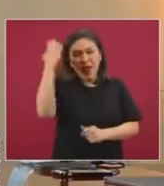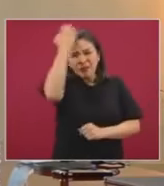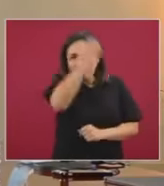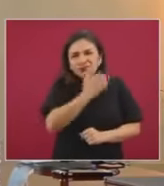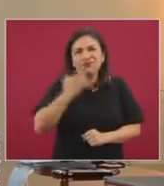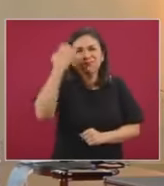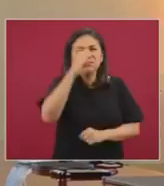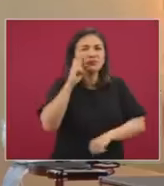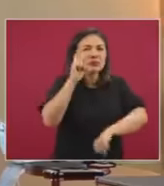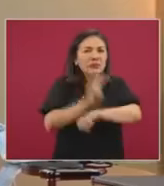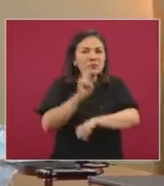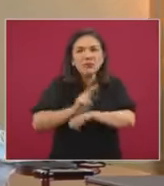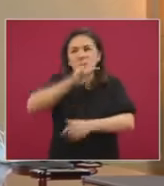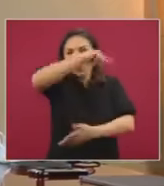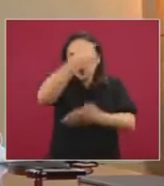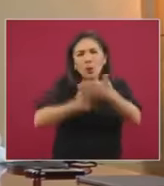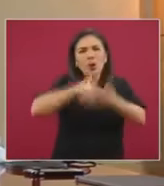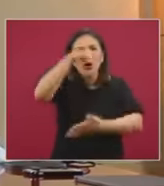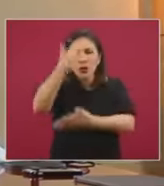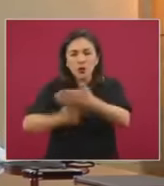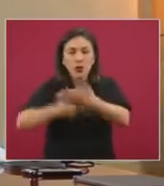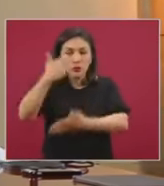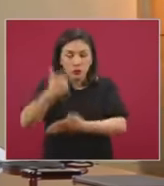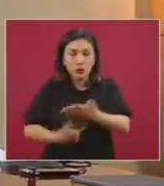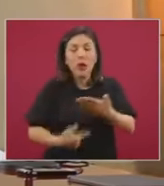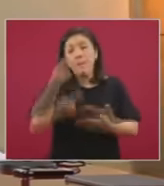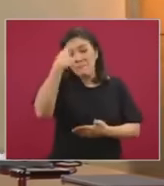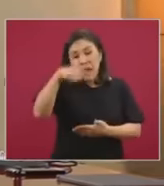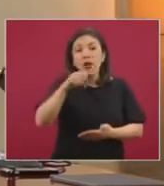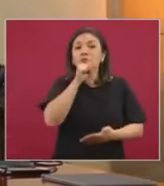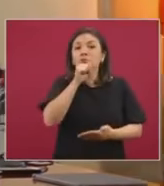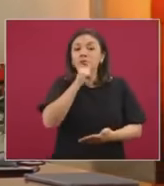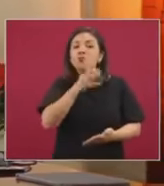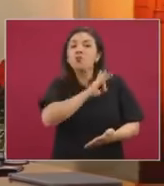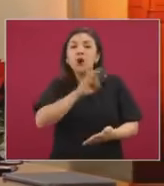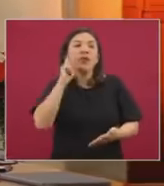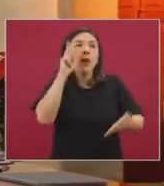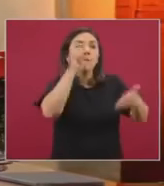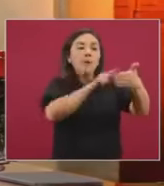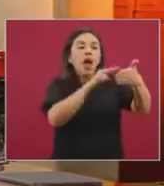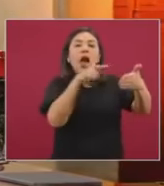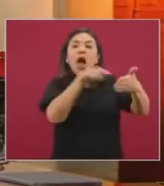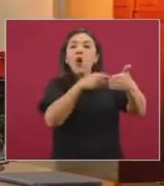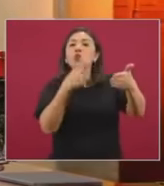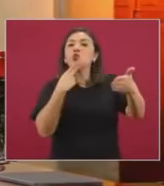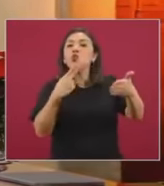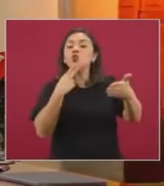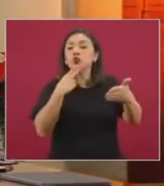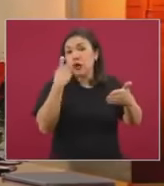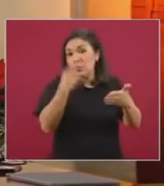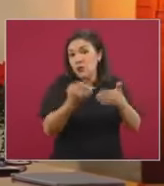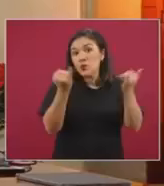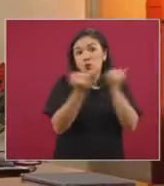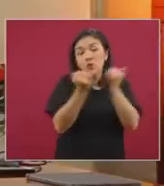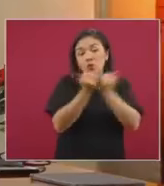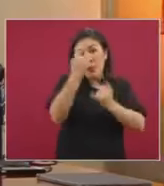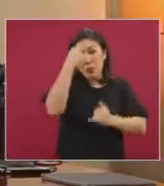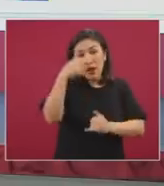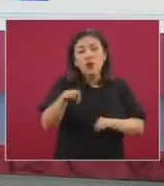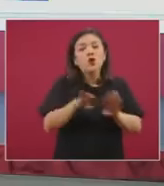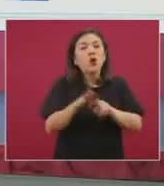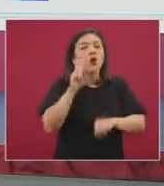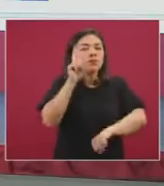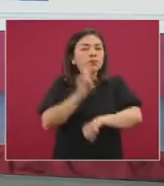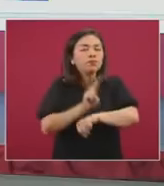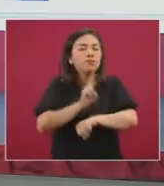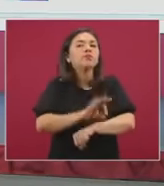analizar, de ver, de cuantificar y de tener un tablero que nos permita utilizar este indicador también como uno de los